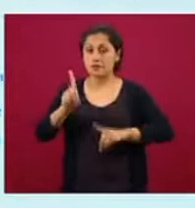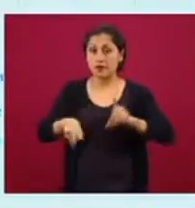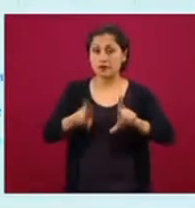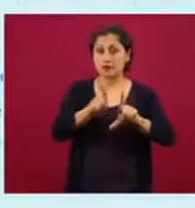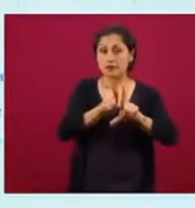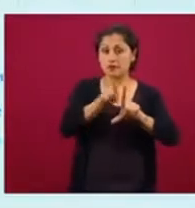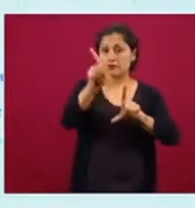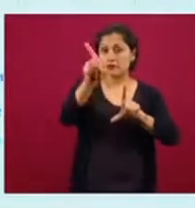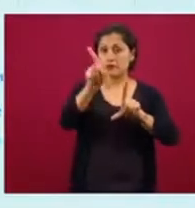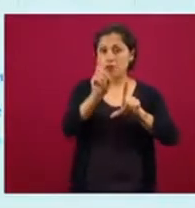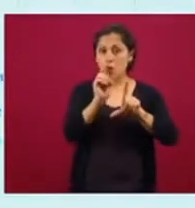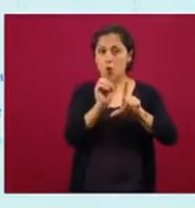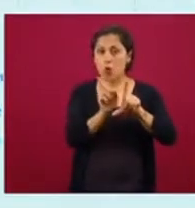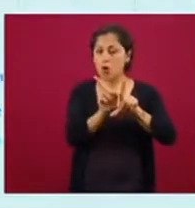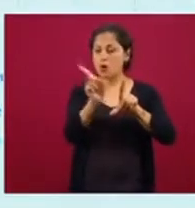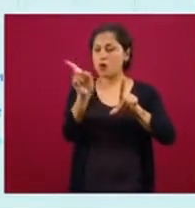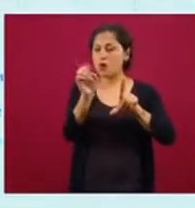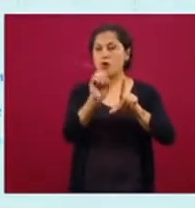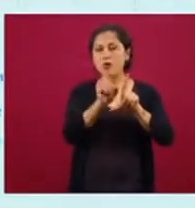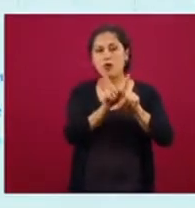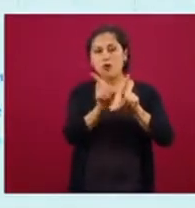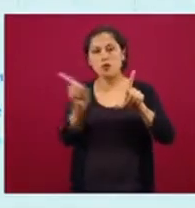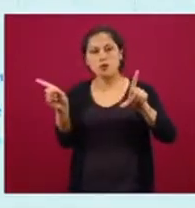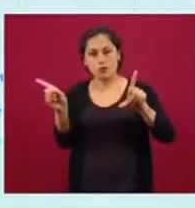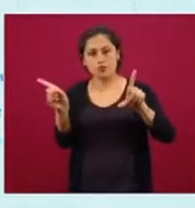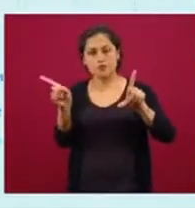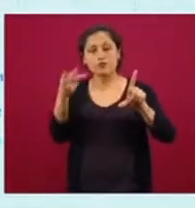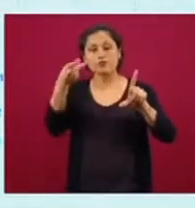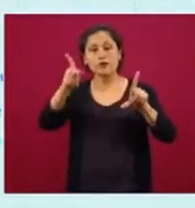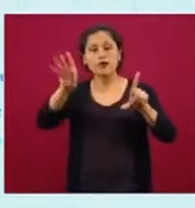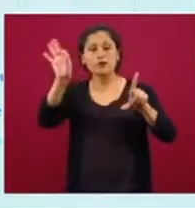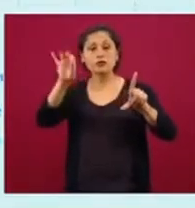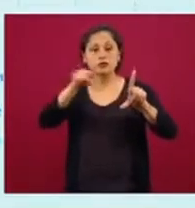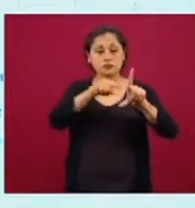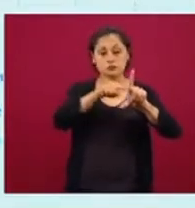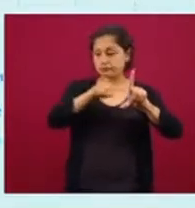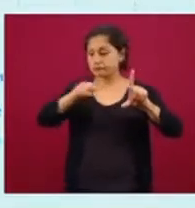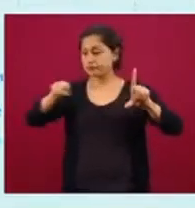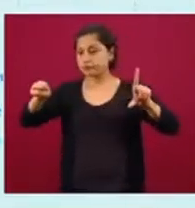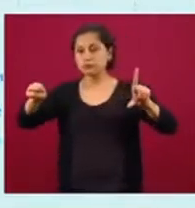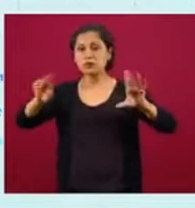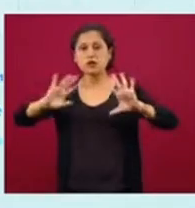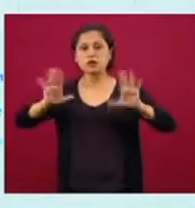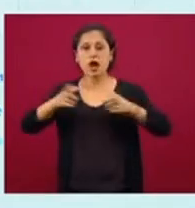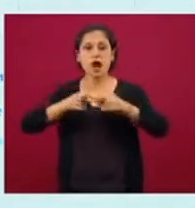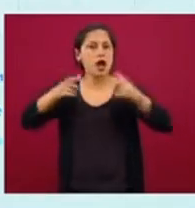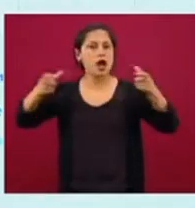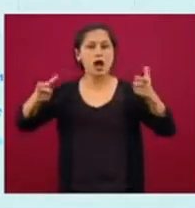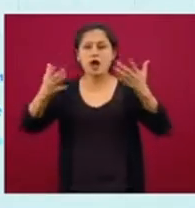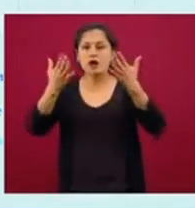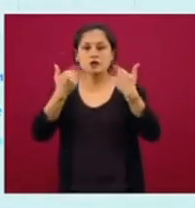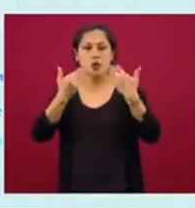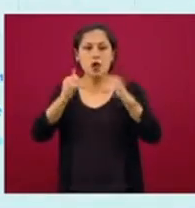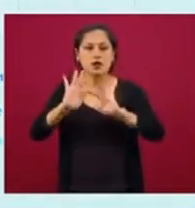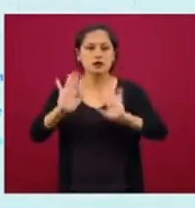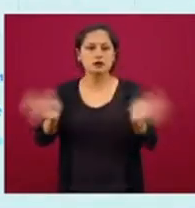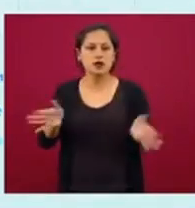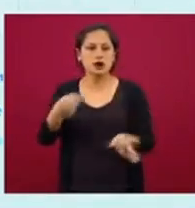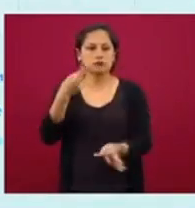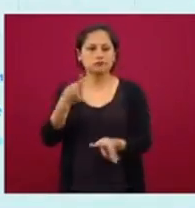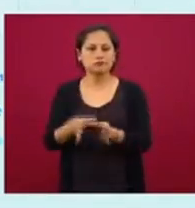inclinación. Y cuando llega a ser totalmente horizontal, ya no se duplica, ya no crece, ya se controló la